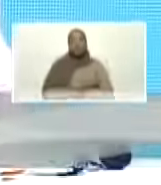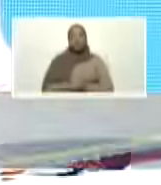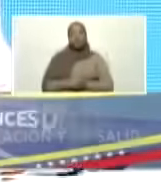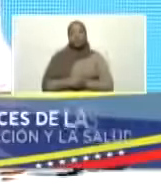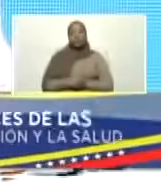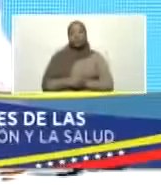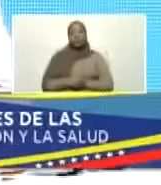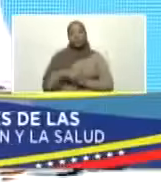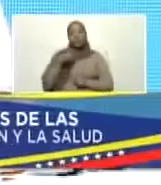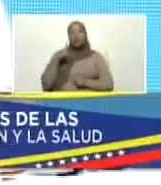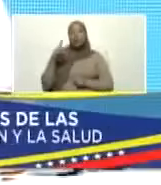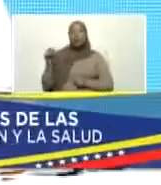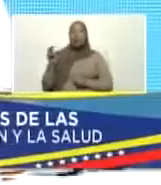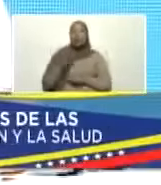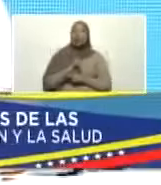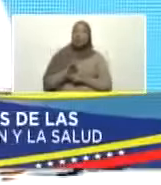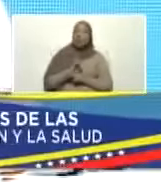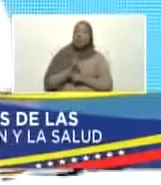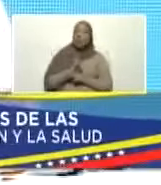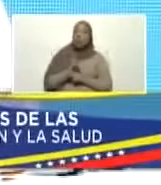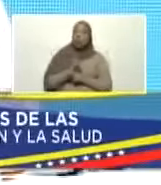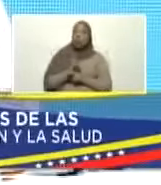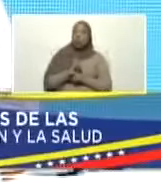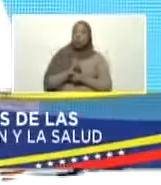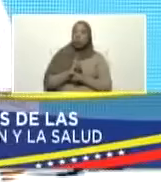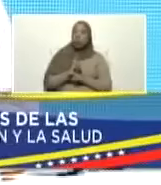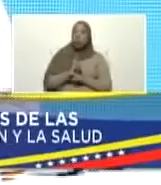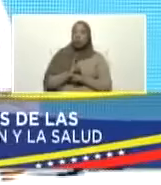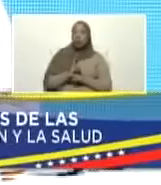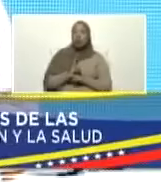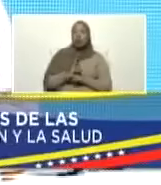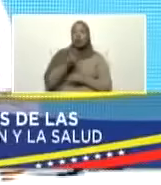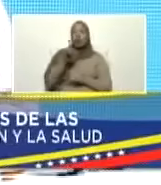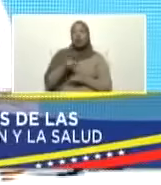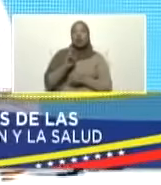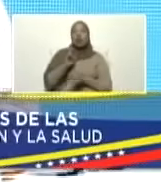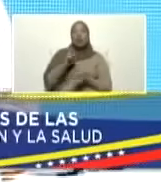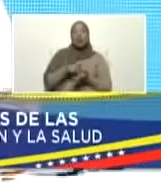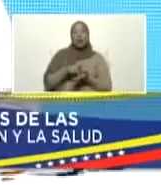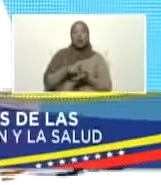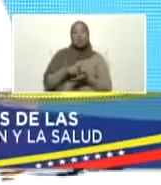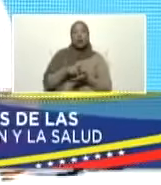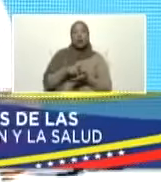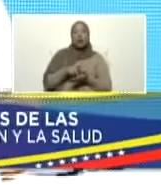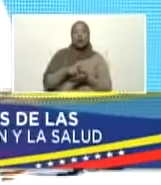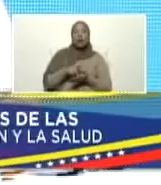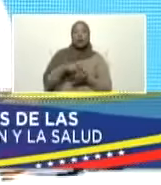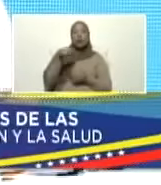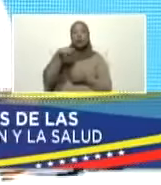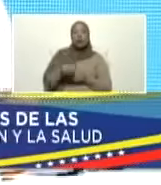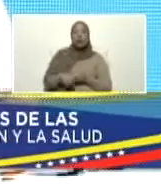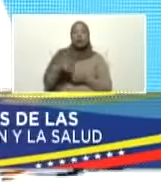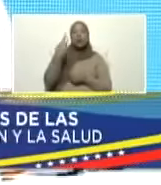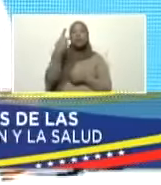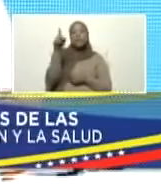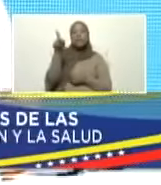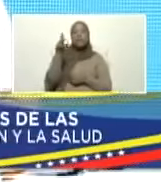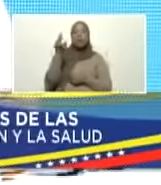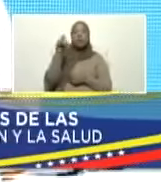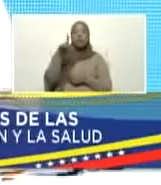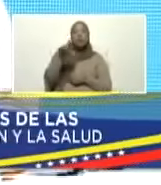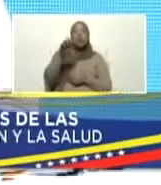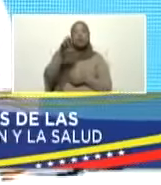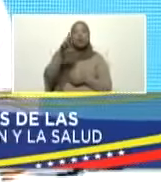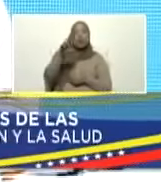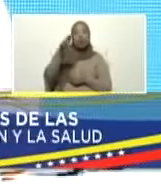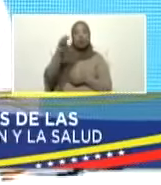Y de aquí nos vamos inmediatamente para también participar aquí en la parroquia Leonardo Ruiz